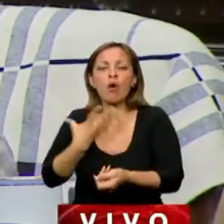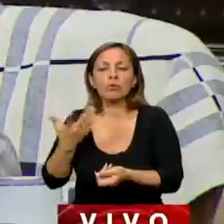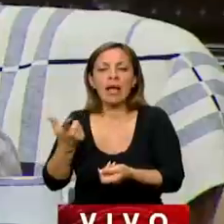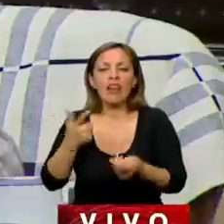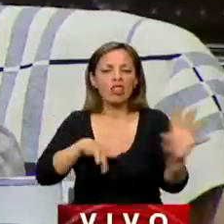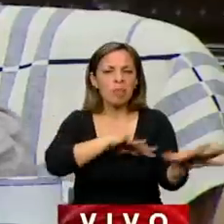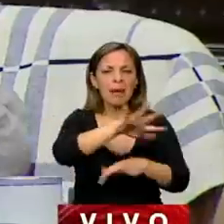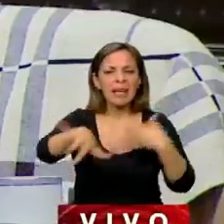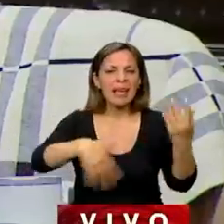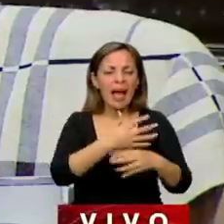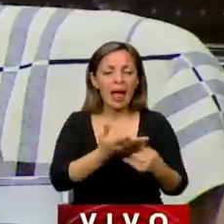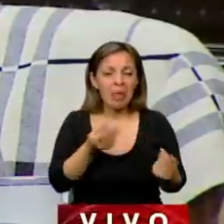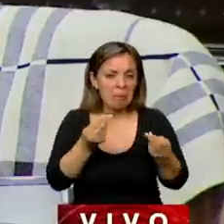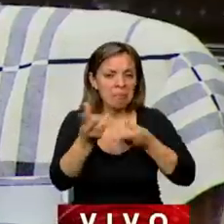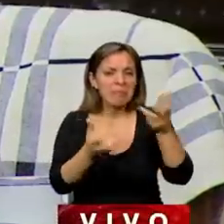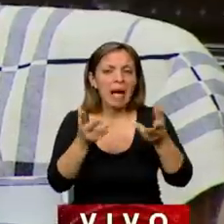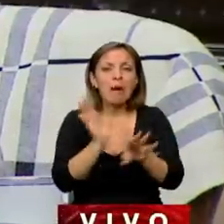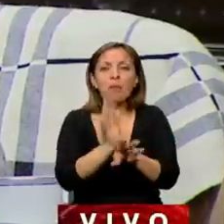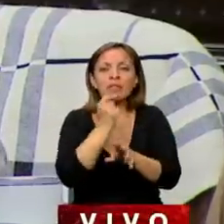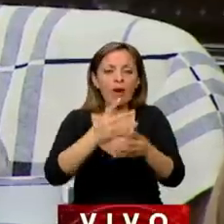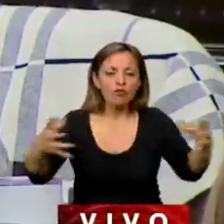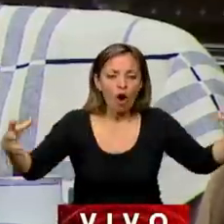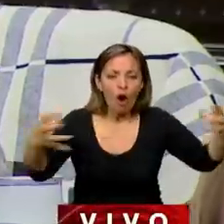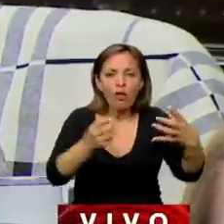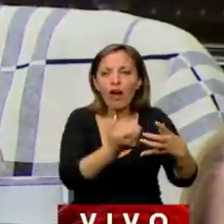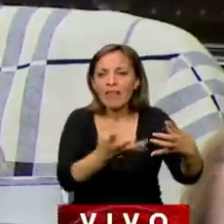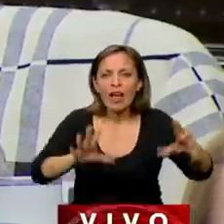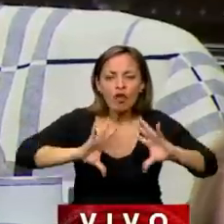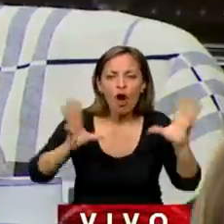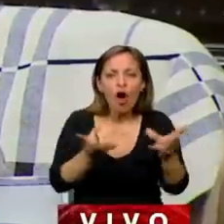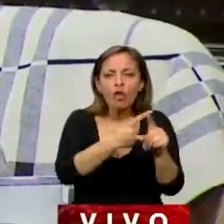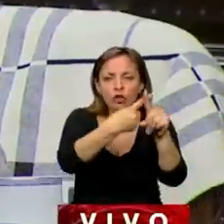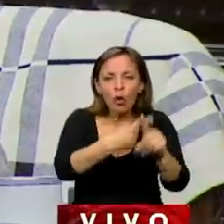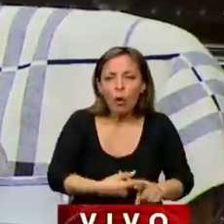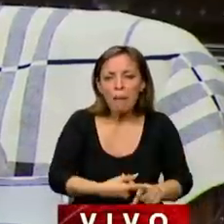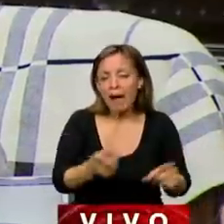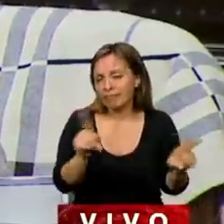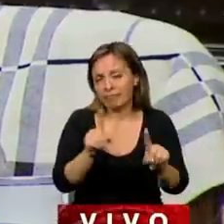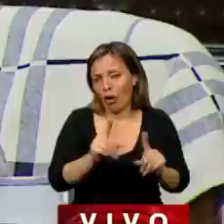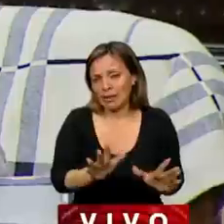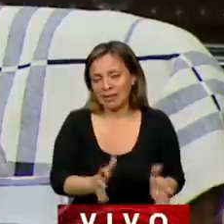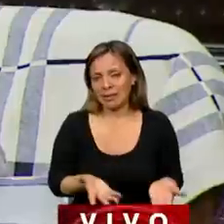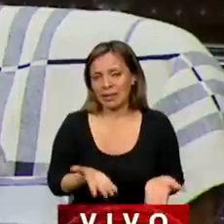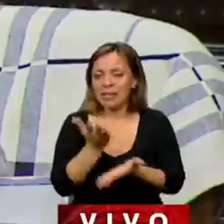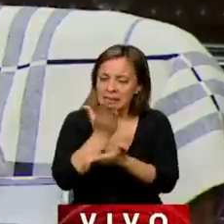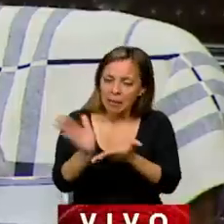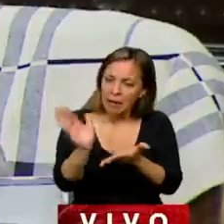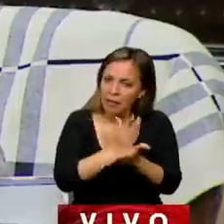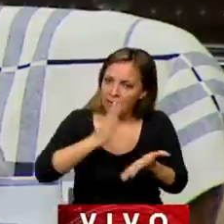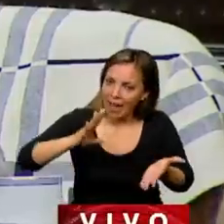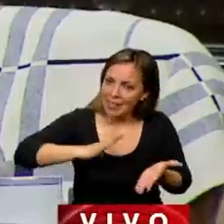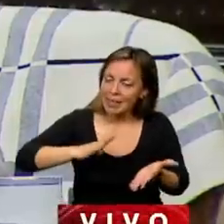bolsa y cuando se habla, se habla como si fuera todo lo mismo y no es todo lo mismo. Ahora bien, cuando